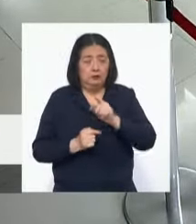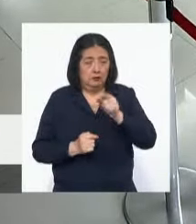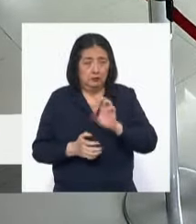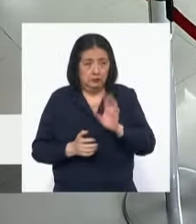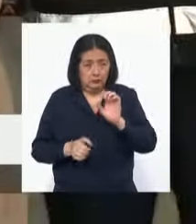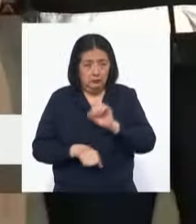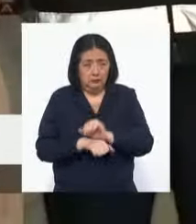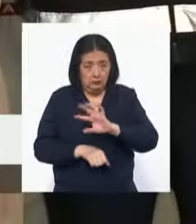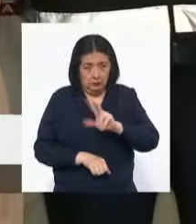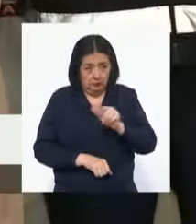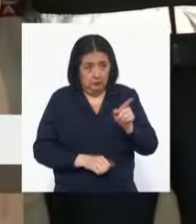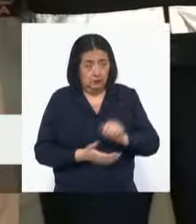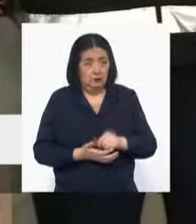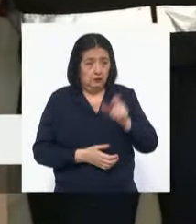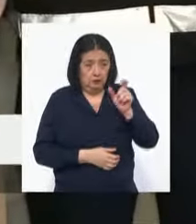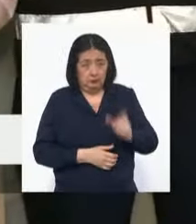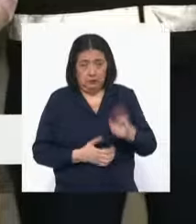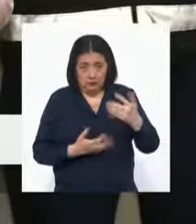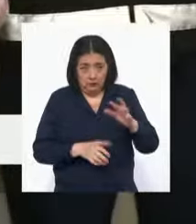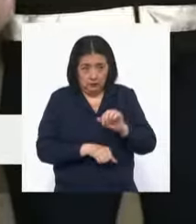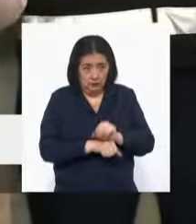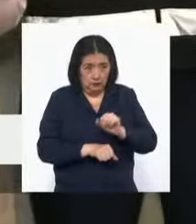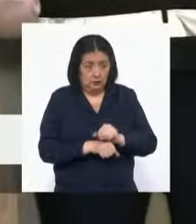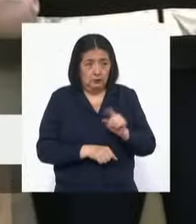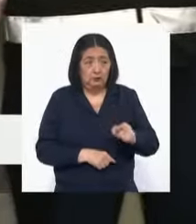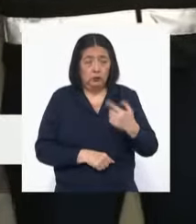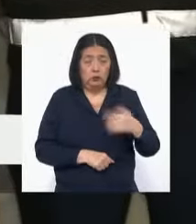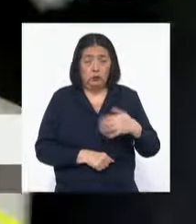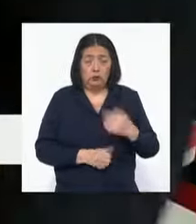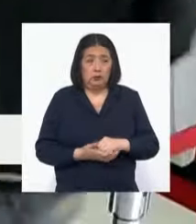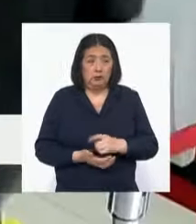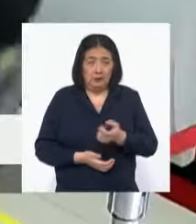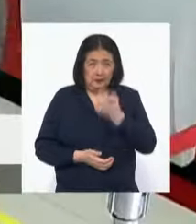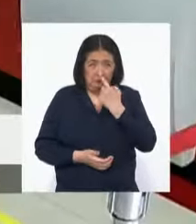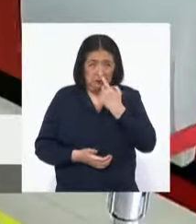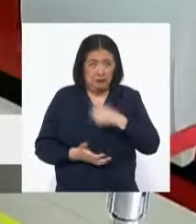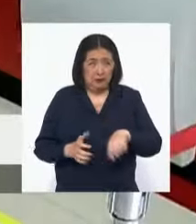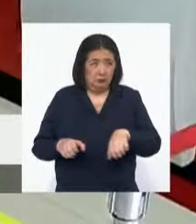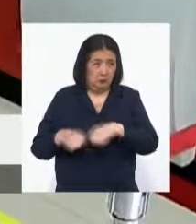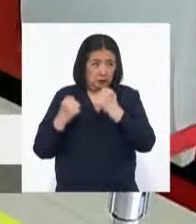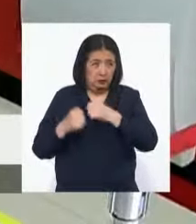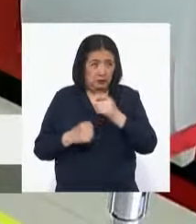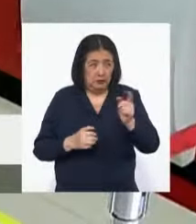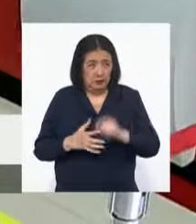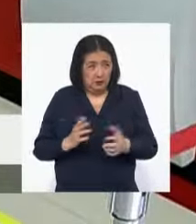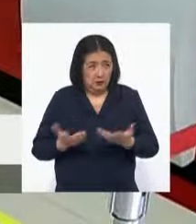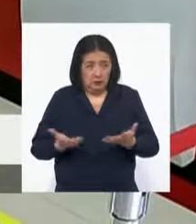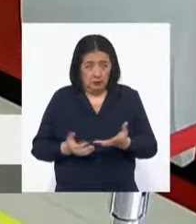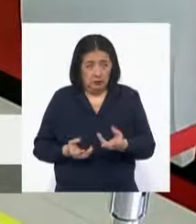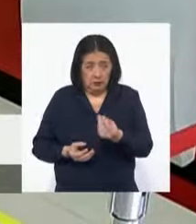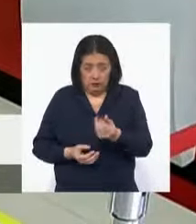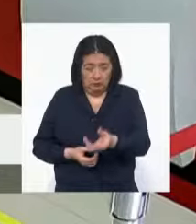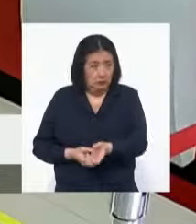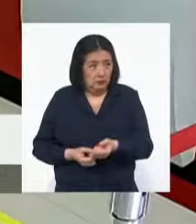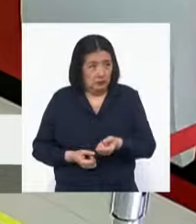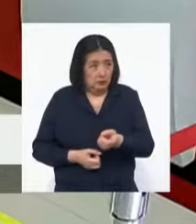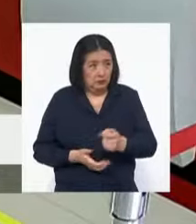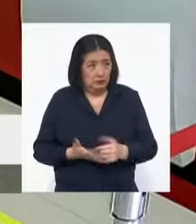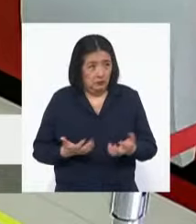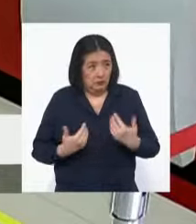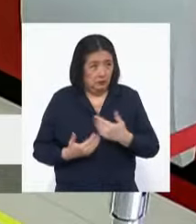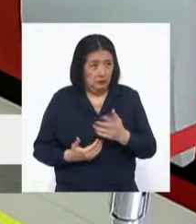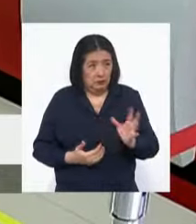este delincuente. La persona que ha sido detenida es quien rompe, ¿no?, los vidrios de la parte de la caja en donde se, en el counter donde se